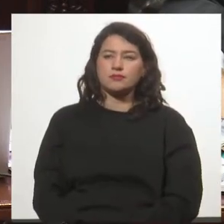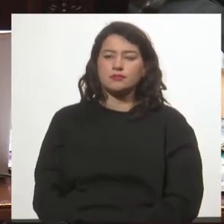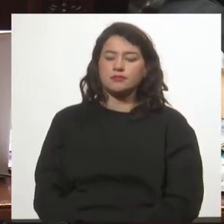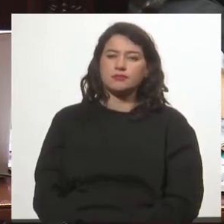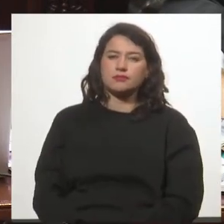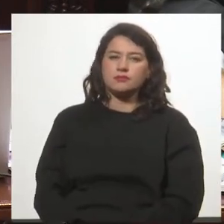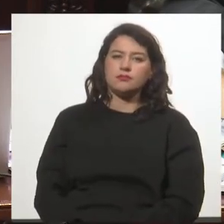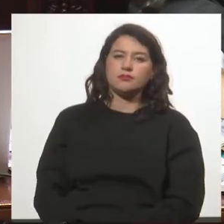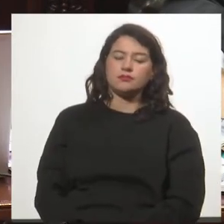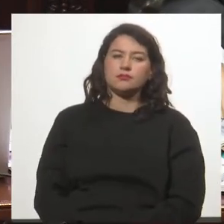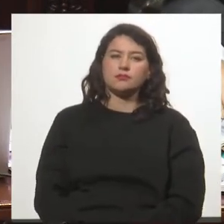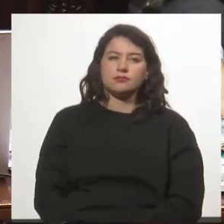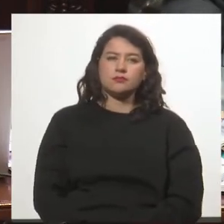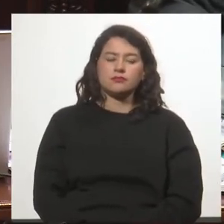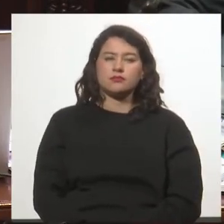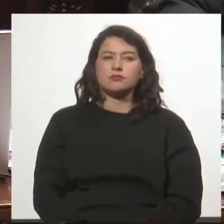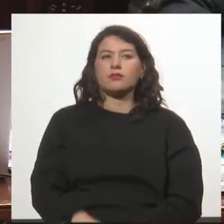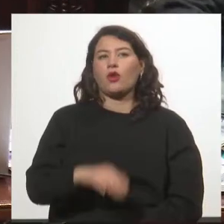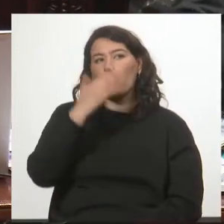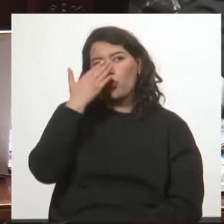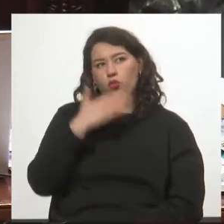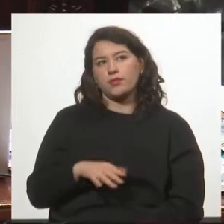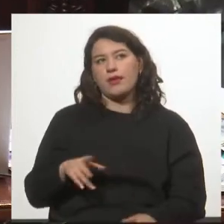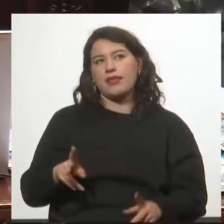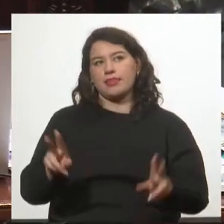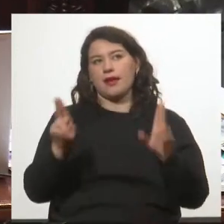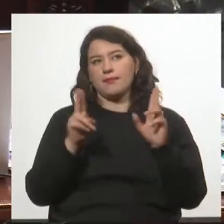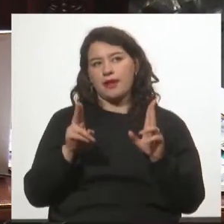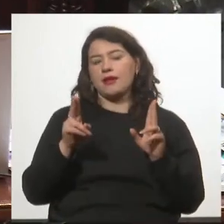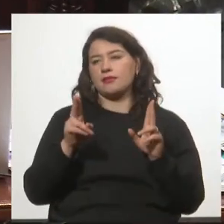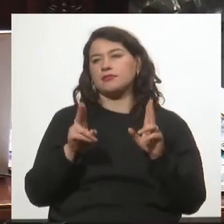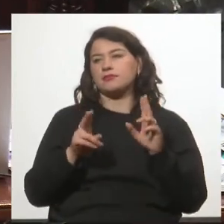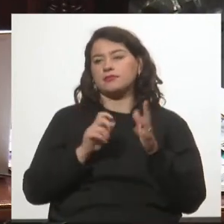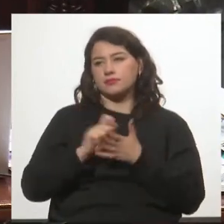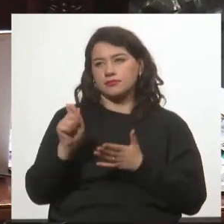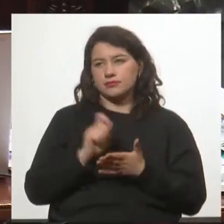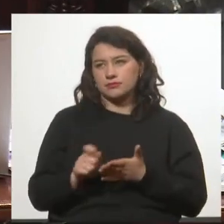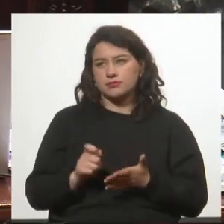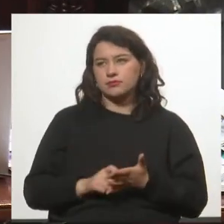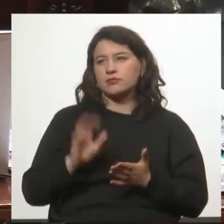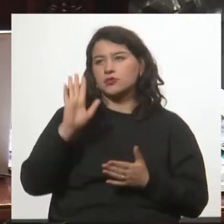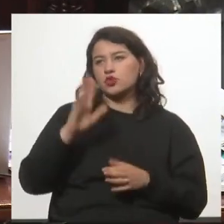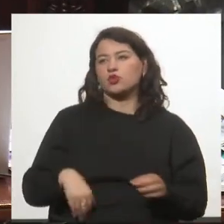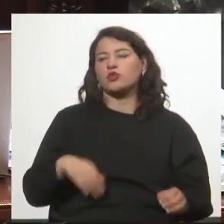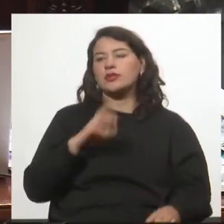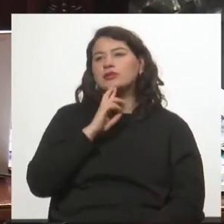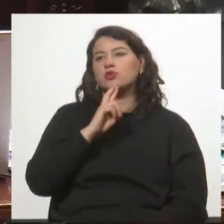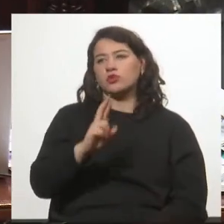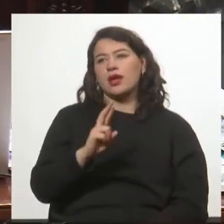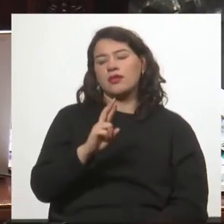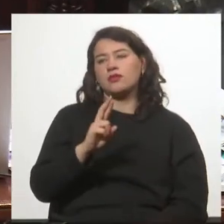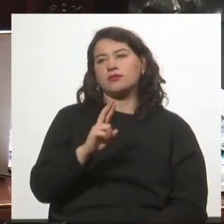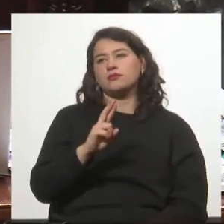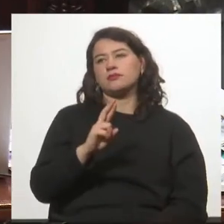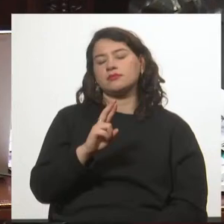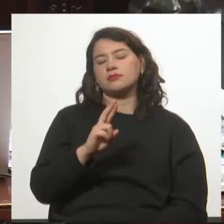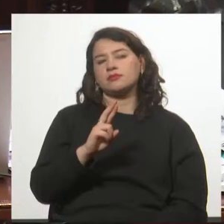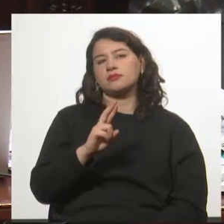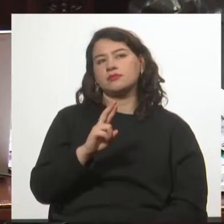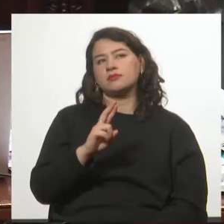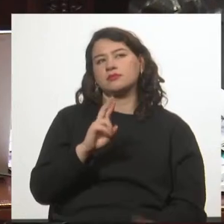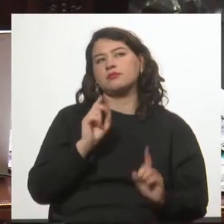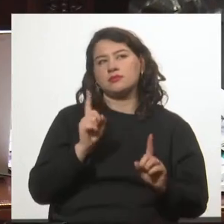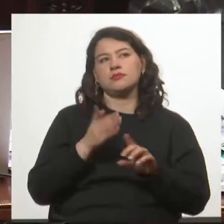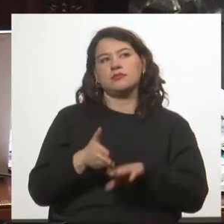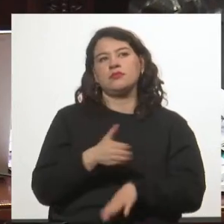y después vamos a la última etapa de la auditoría que tiene que ver con el resultado de la explotación que como